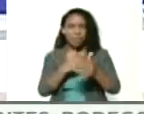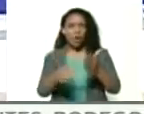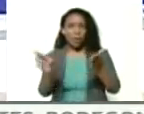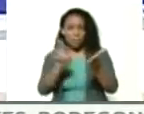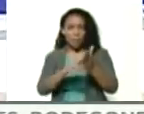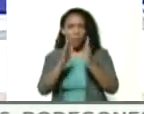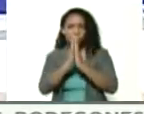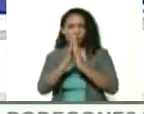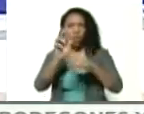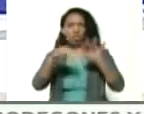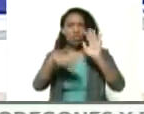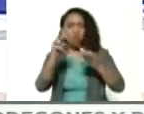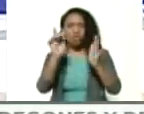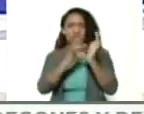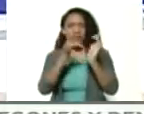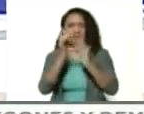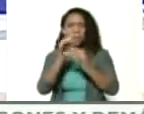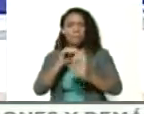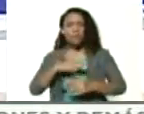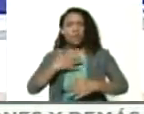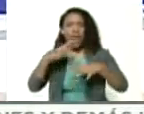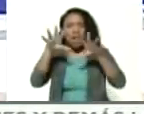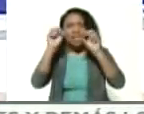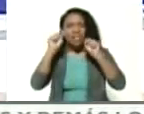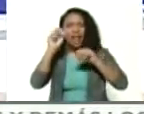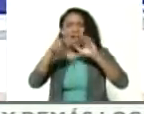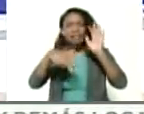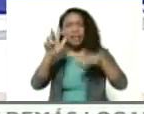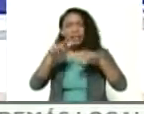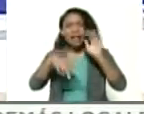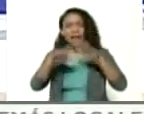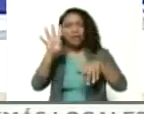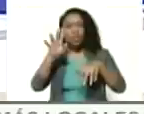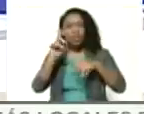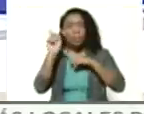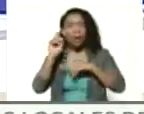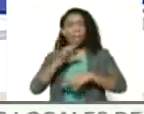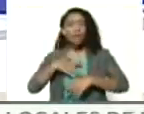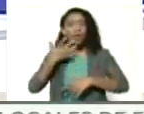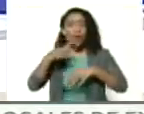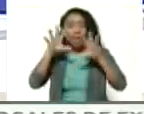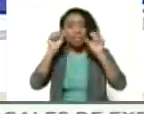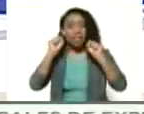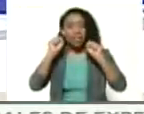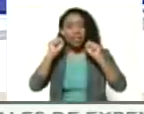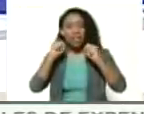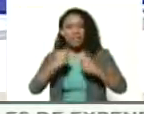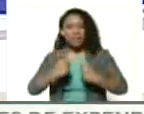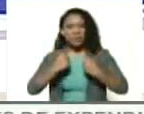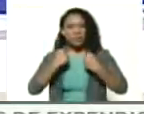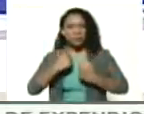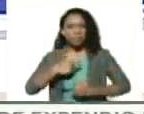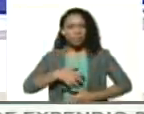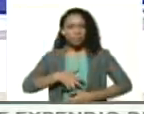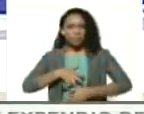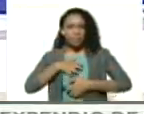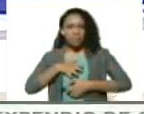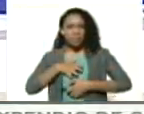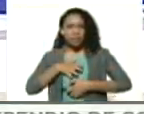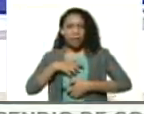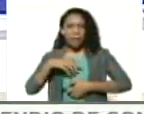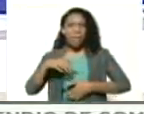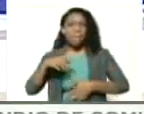es el 12 de abril, para poder entender el 13 y el 14, para poder entender la indignación popular,